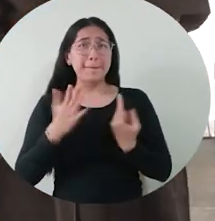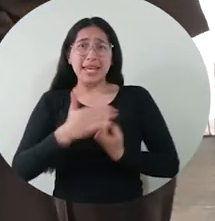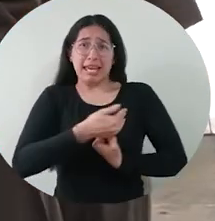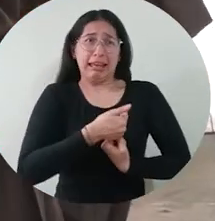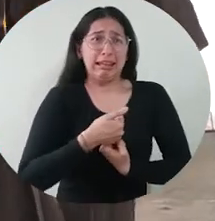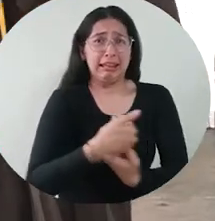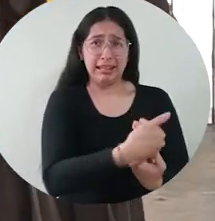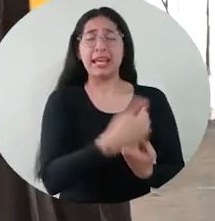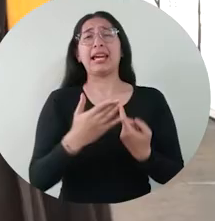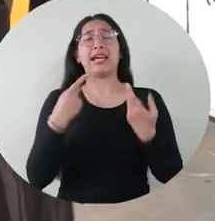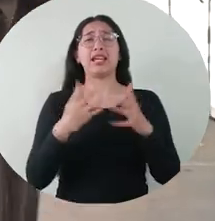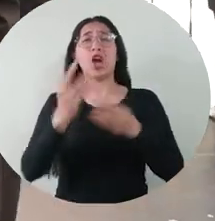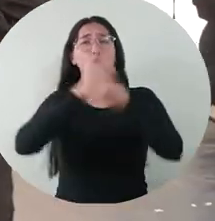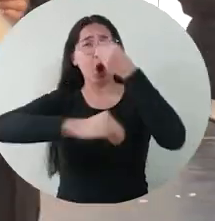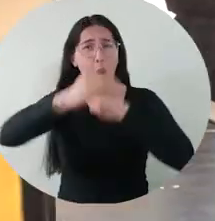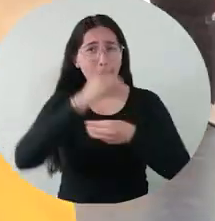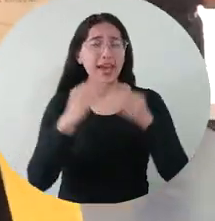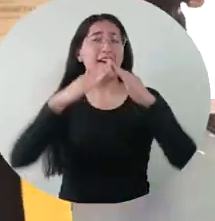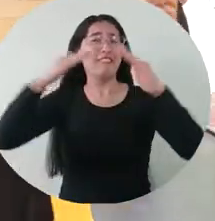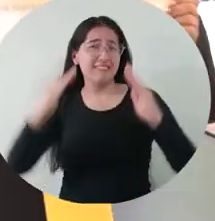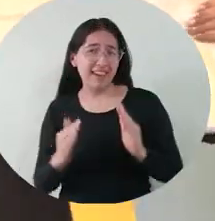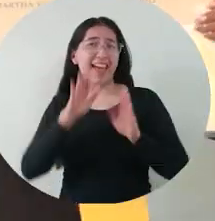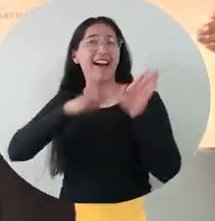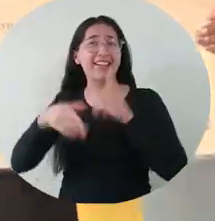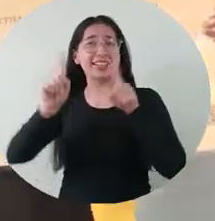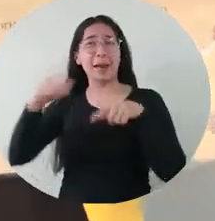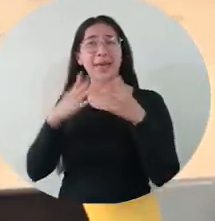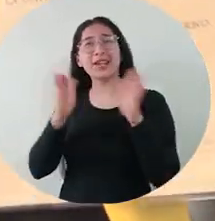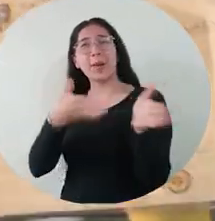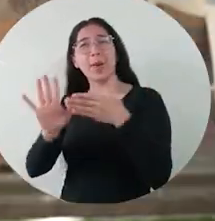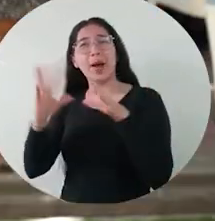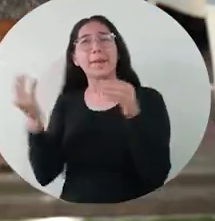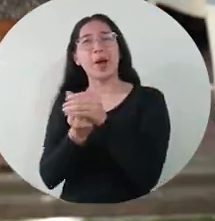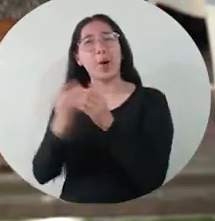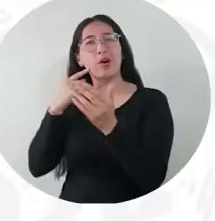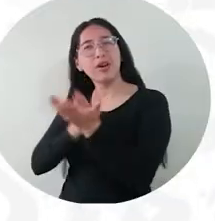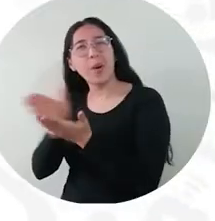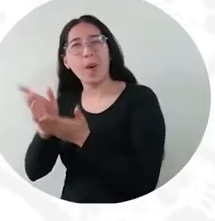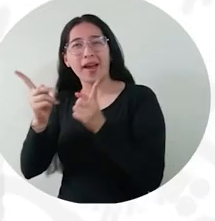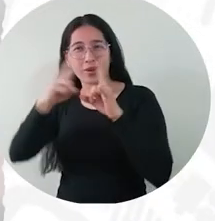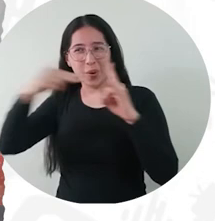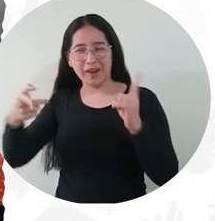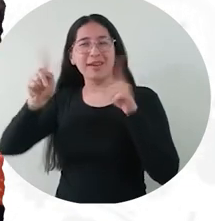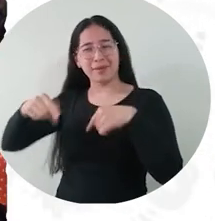con algunas veces vivienda. Fui beneficiaria del programa de inclusión y permanencia.